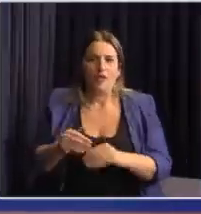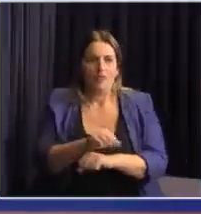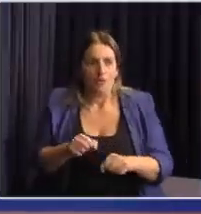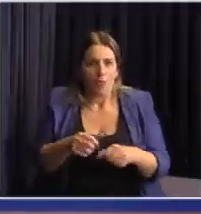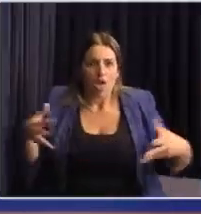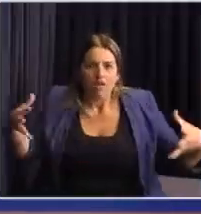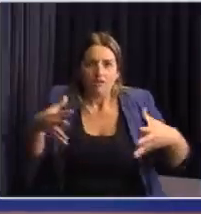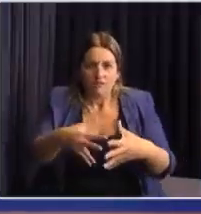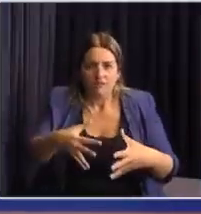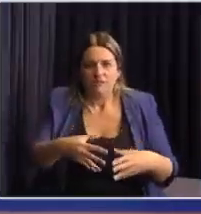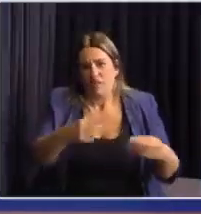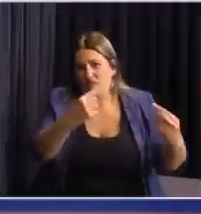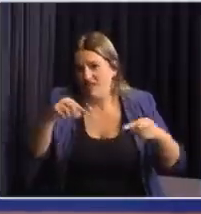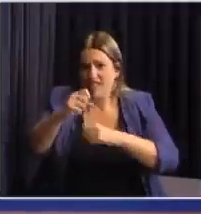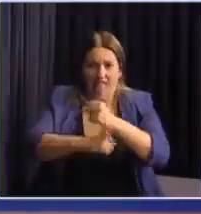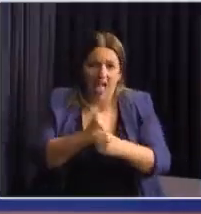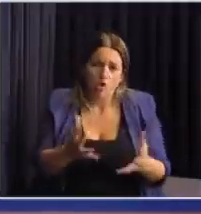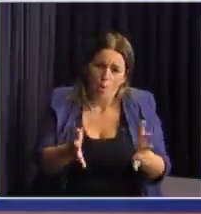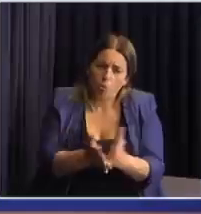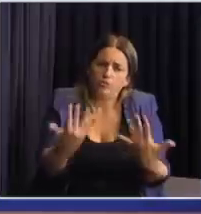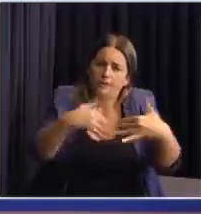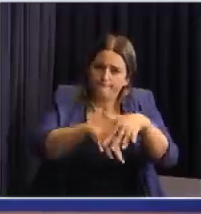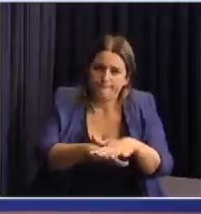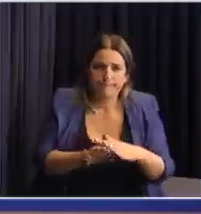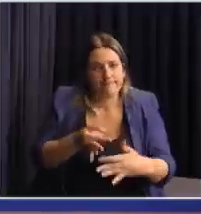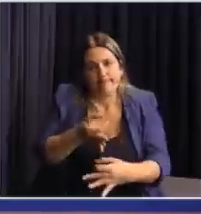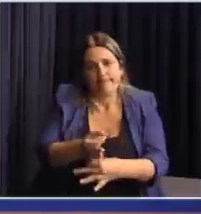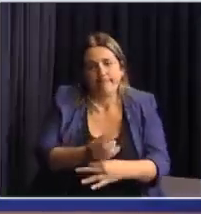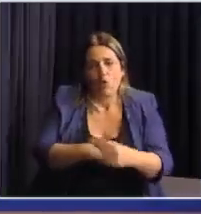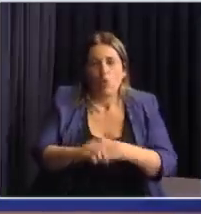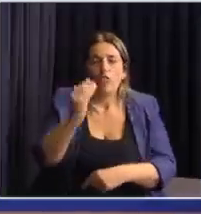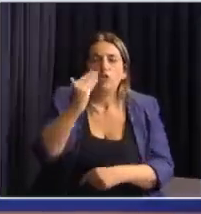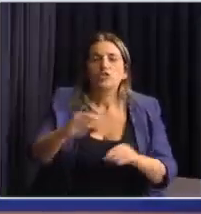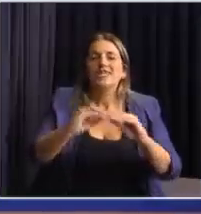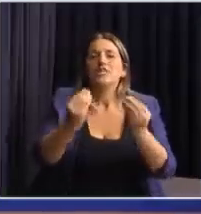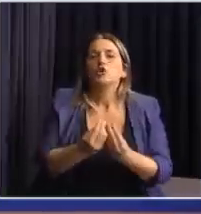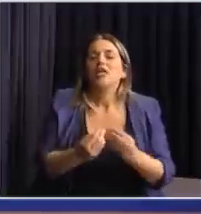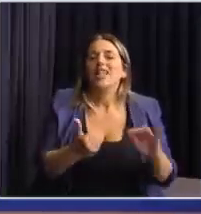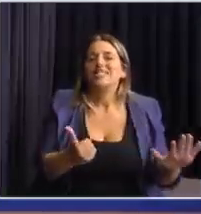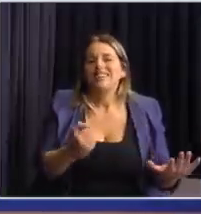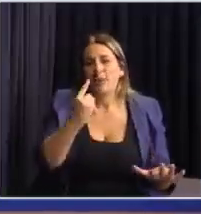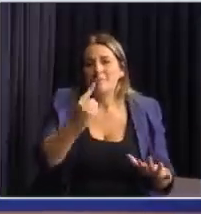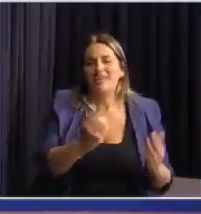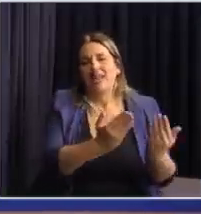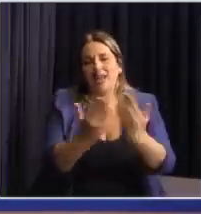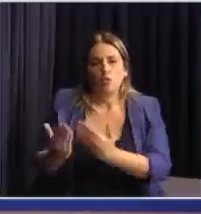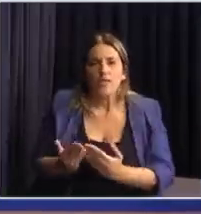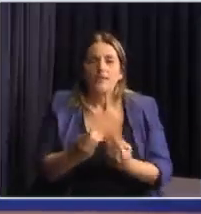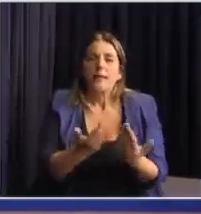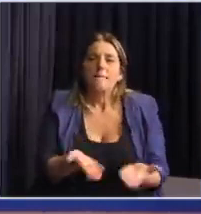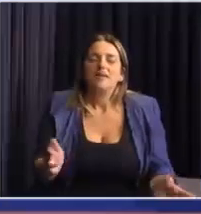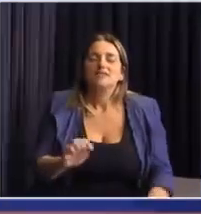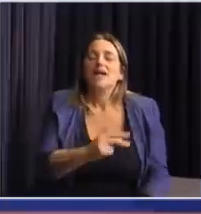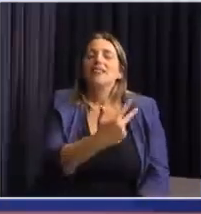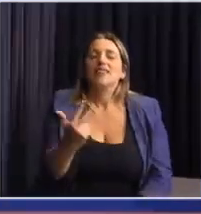estar en distintos años. Esos son más o menos unos 6.000 alumnos que van a estar empezando el 3 de